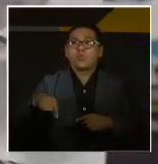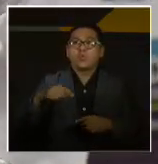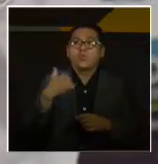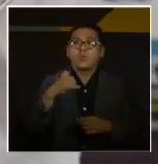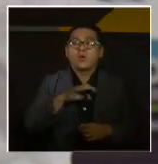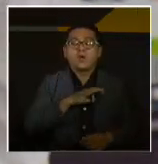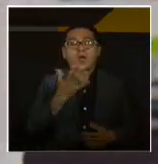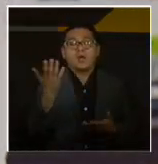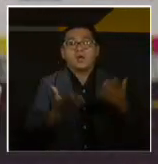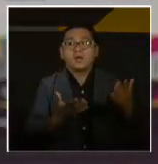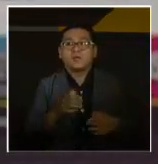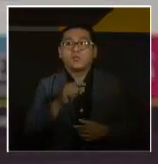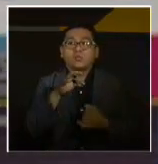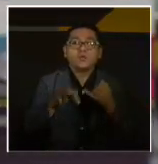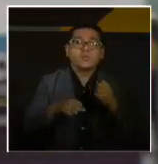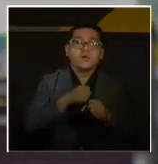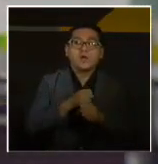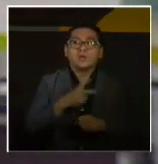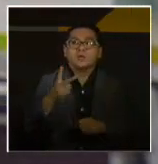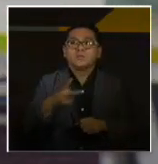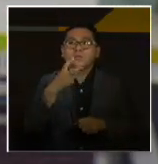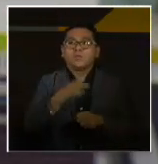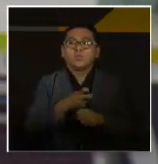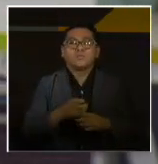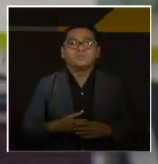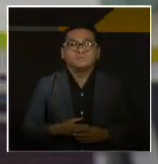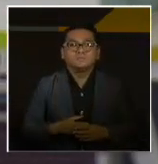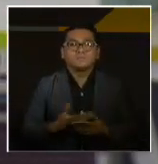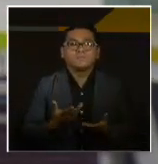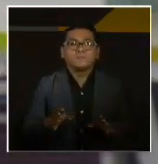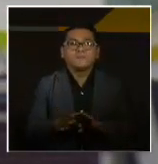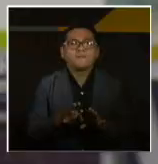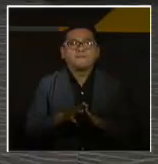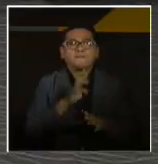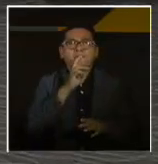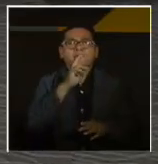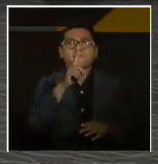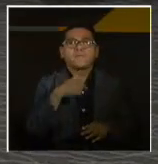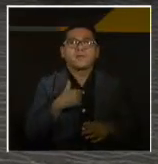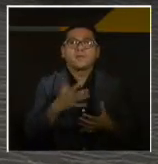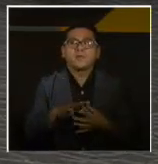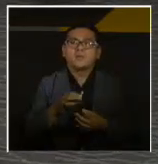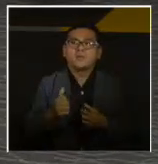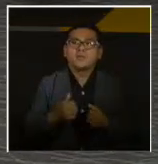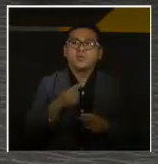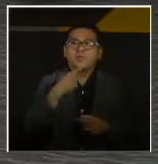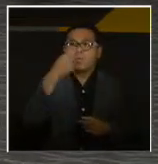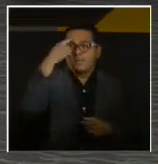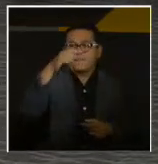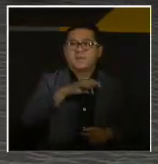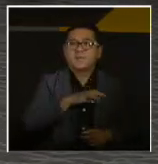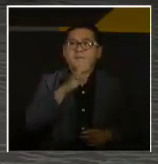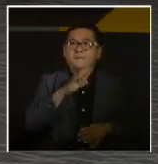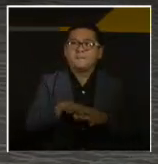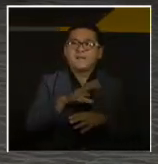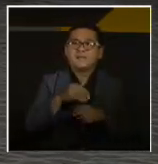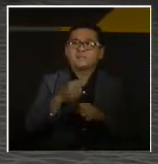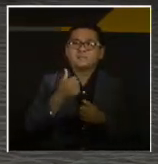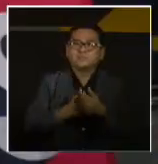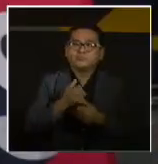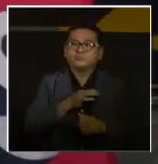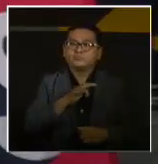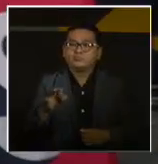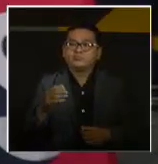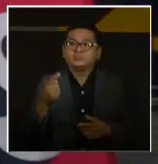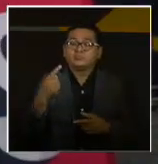como han estado llegando en los últimos años. Segundo elemento, va ligado a la mejora en la infraestructura para ser más competitivos